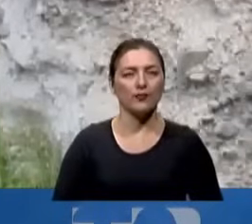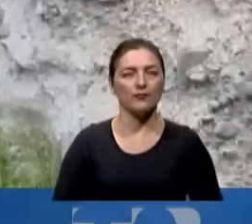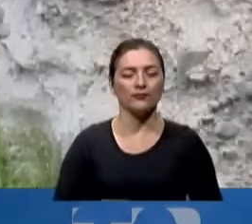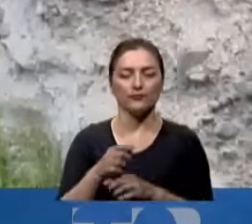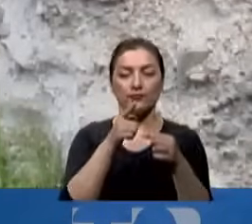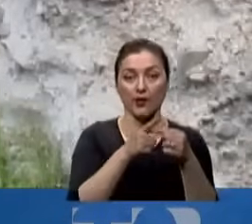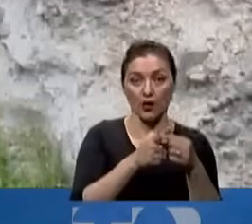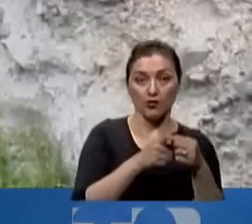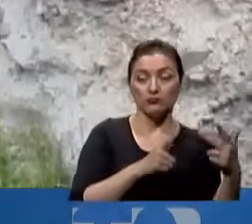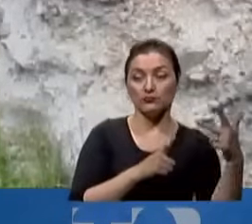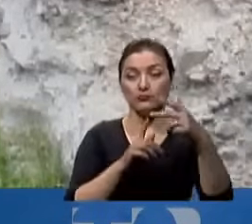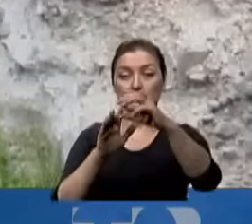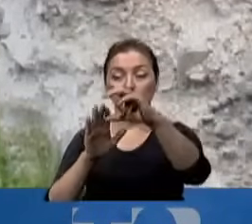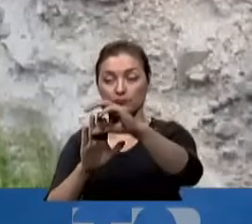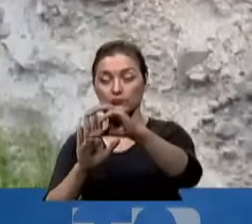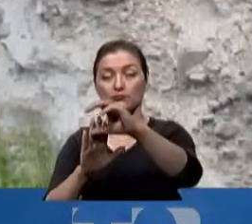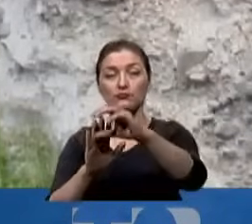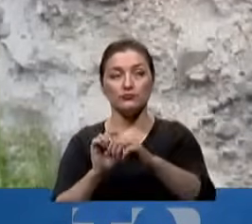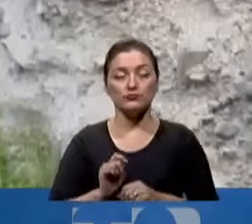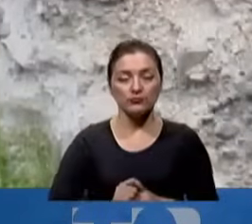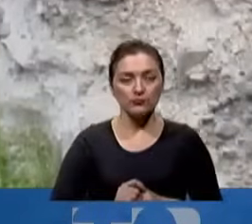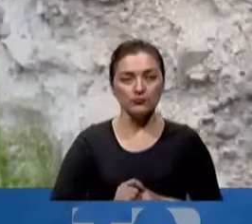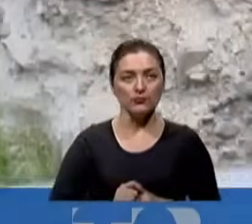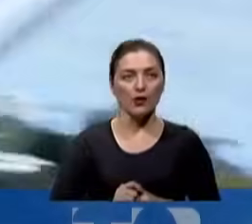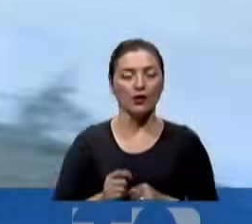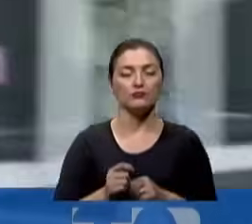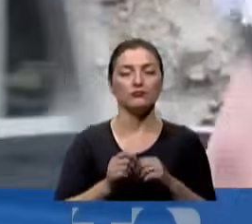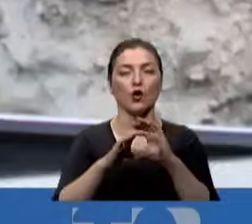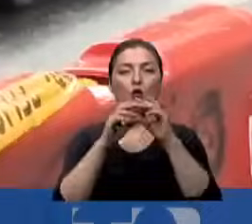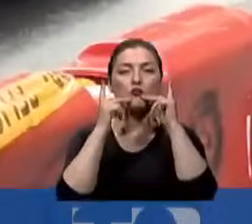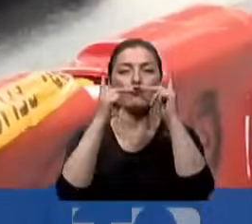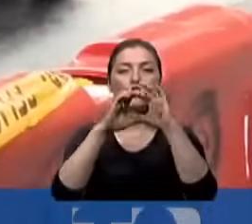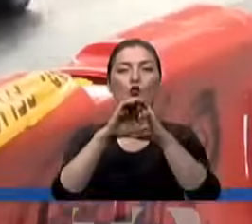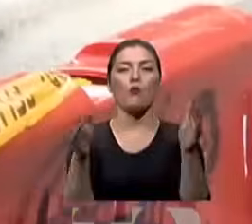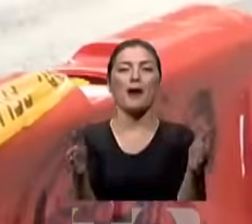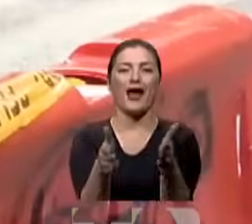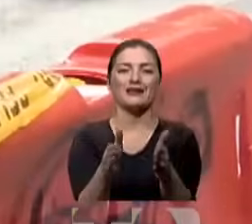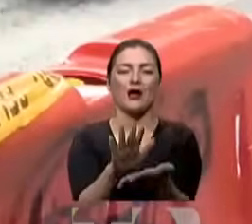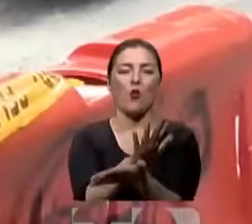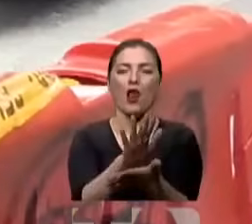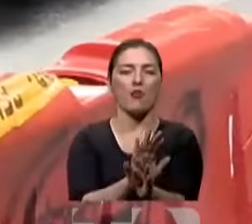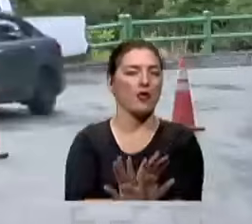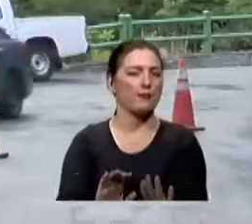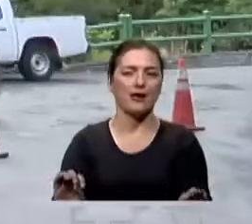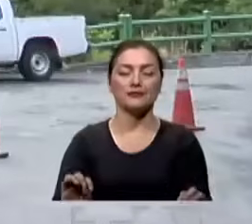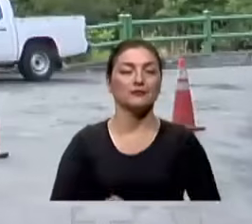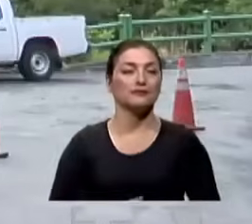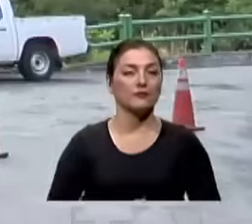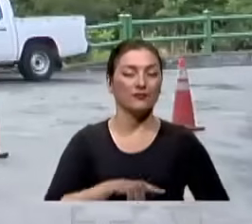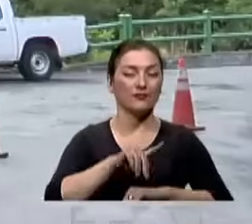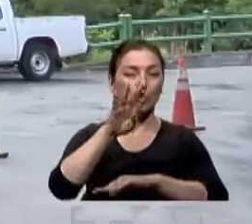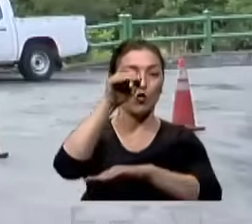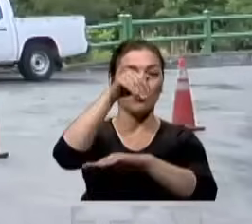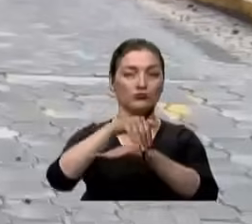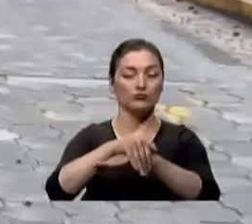en el sentido Quito, Valle de Cumbayá, únicamente transporte público y escolar. Mientras que desde las 16 horas, el carril